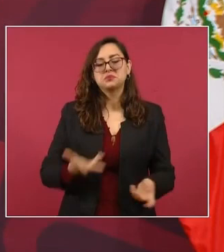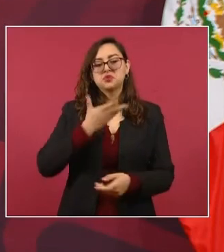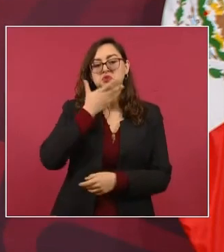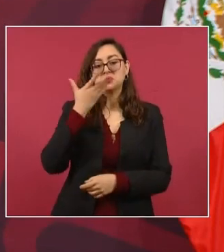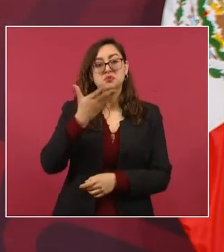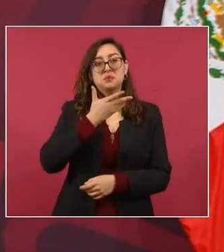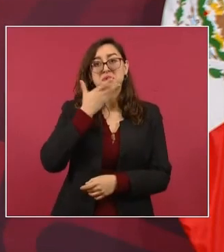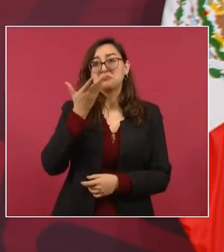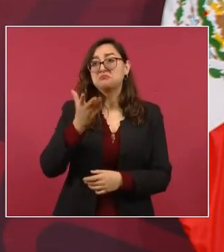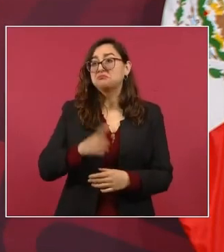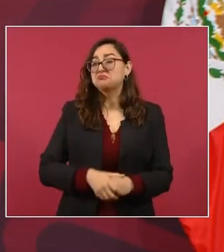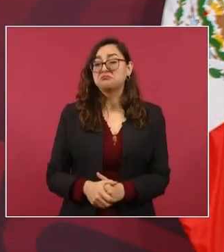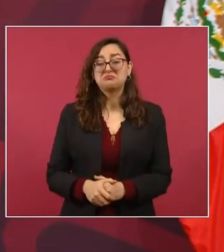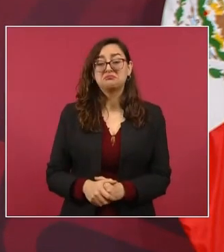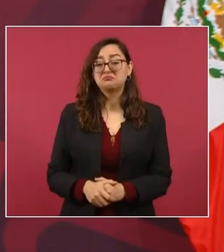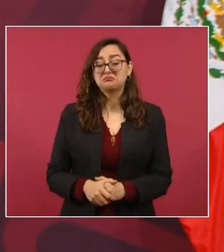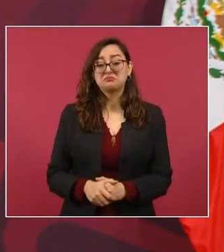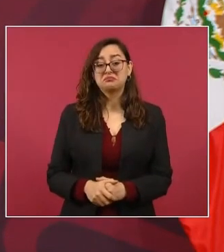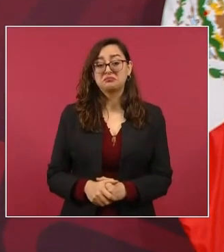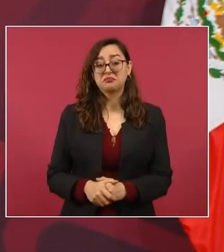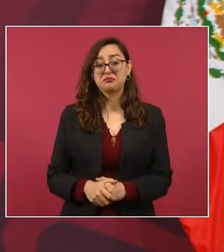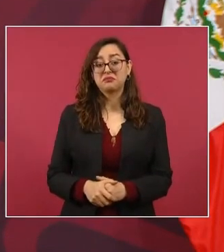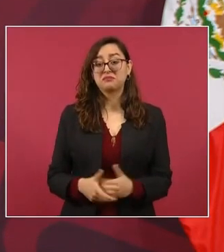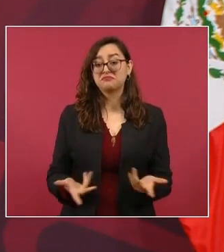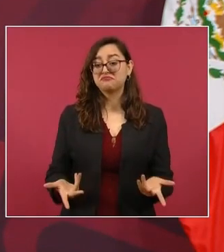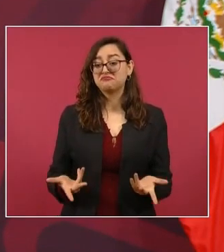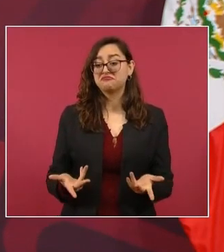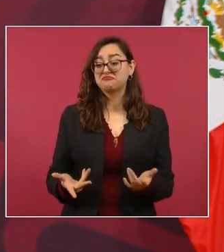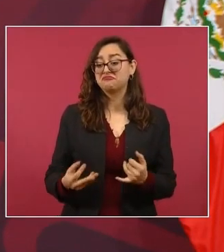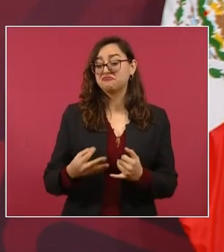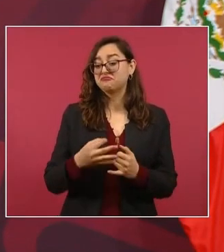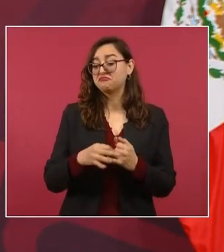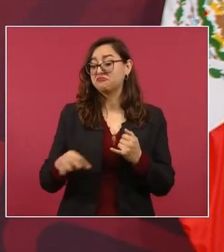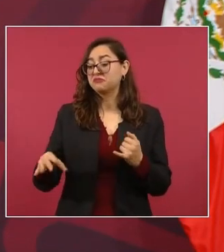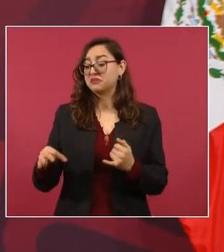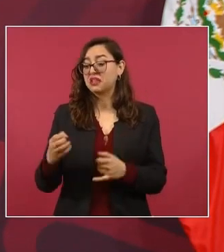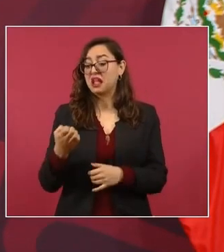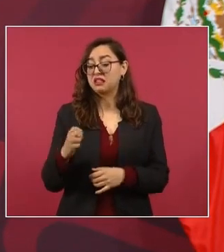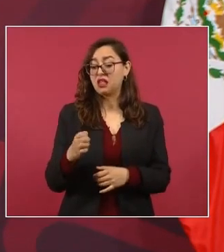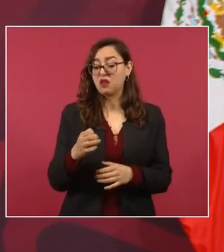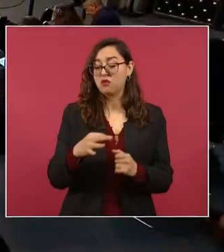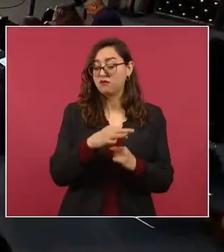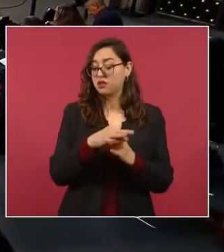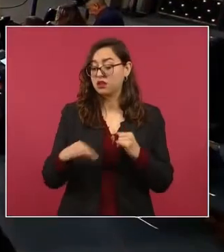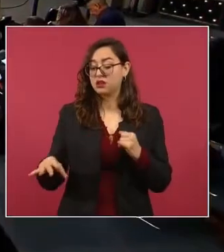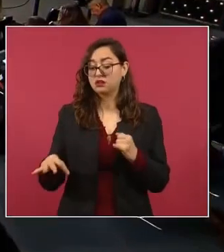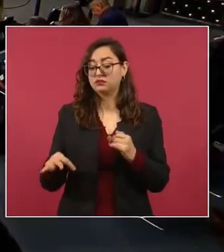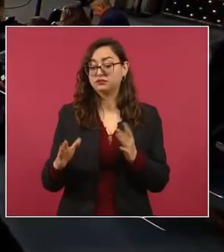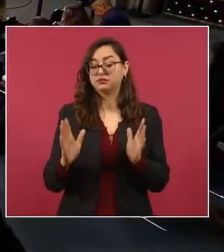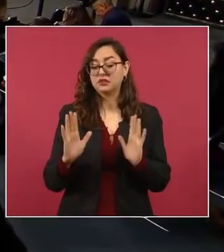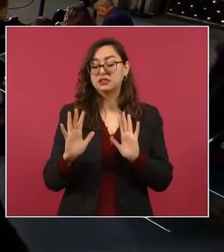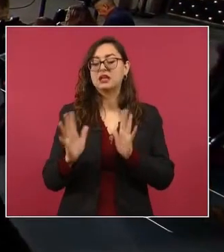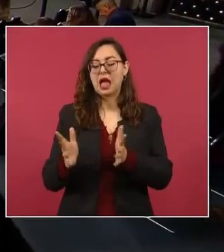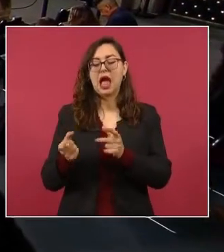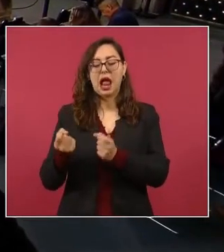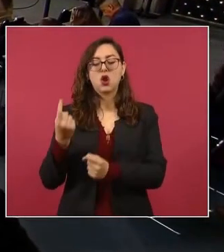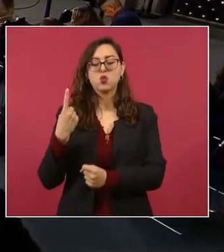Yo creo que en este mes de enero vamos a terminar ya con